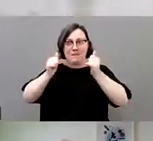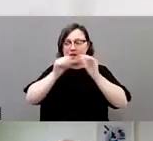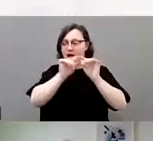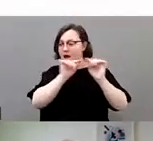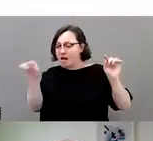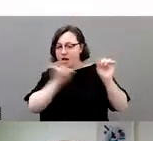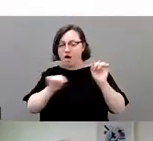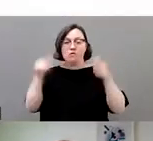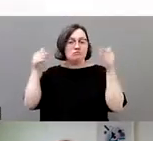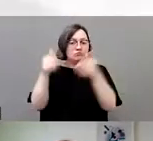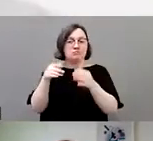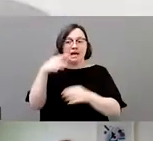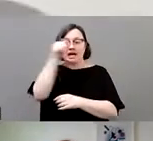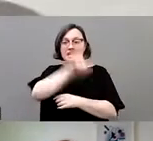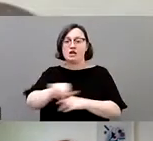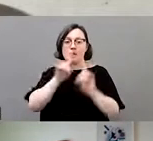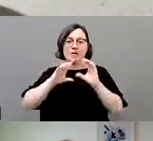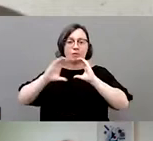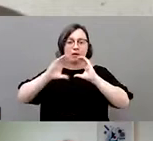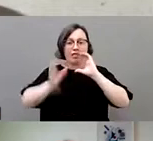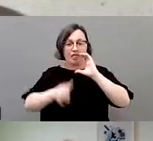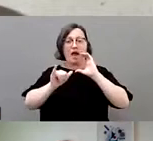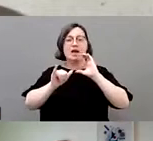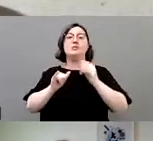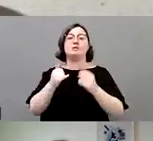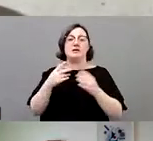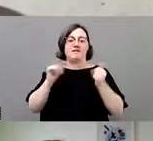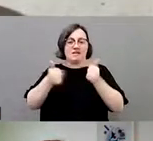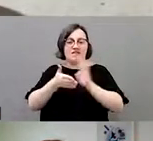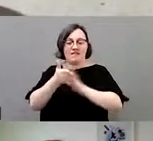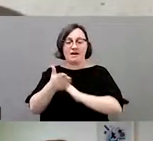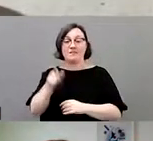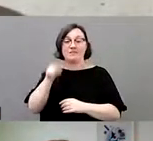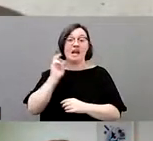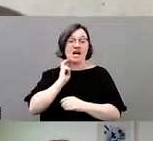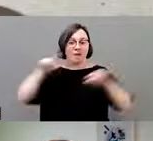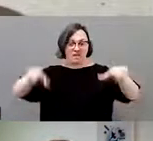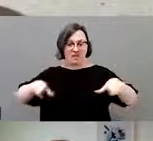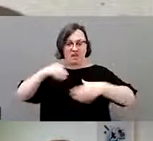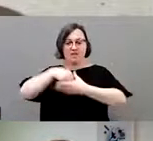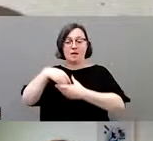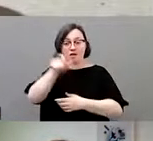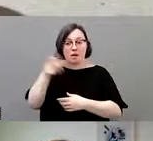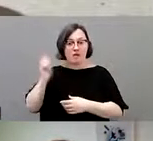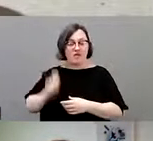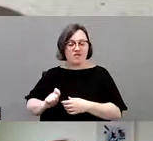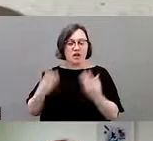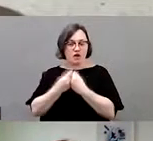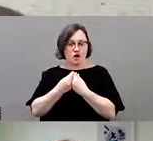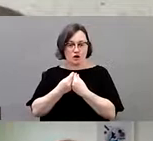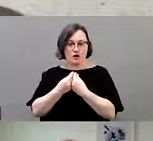están enfocados pues, a los niños con problemas de comunicación. Esto es en Aspace con el comunicador que tiene ahora Let Me Talk,